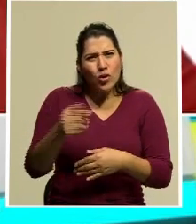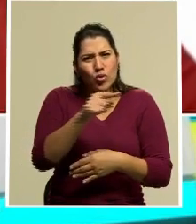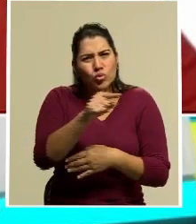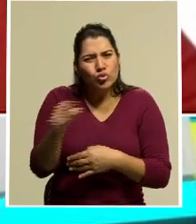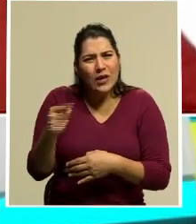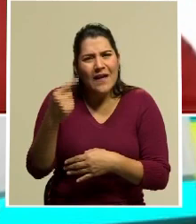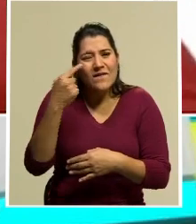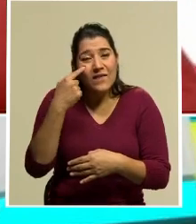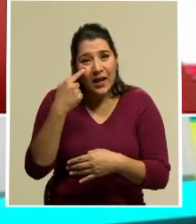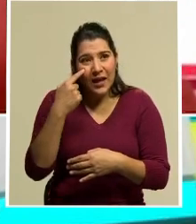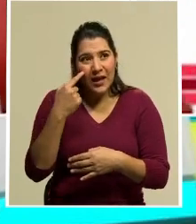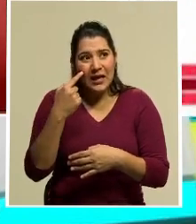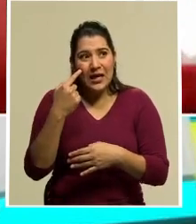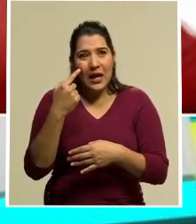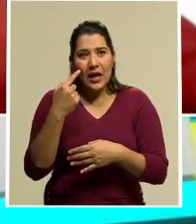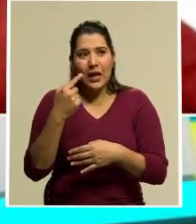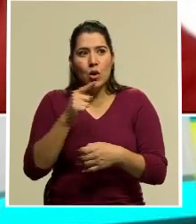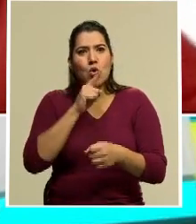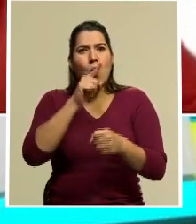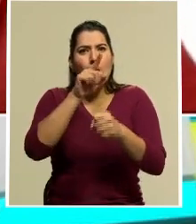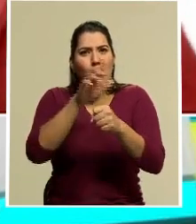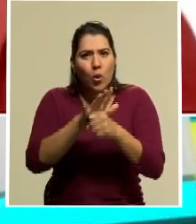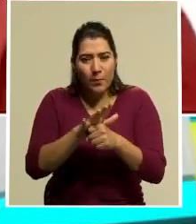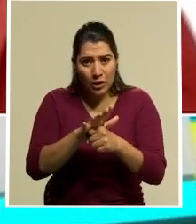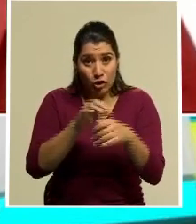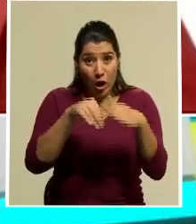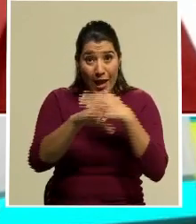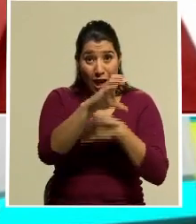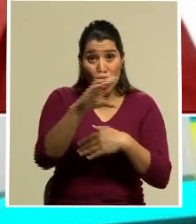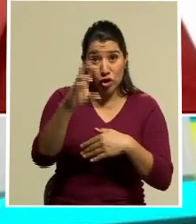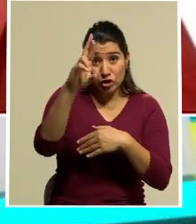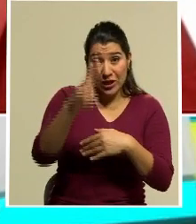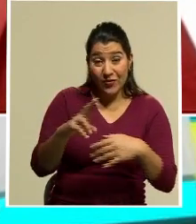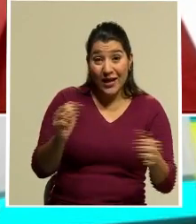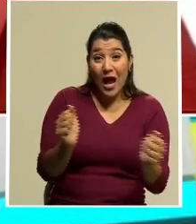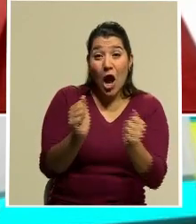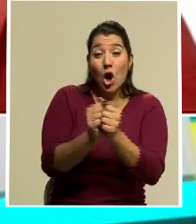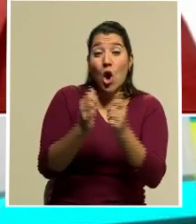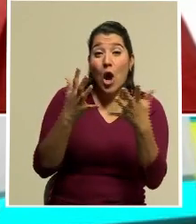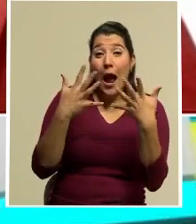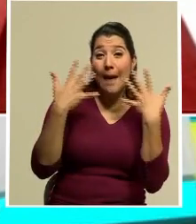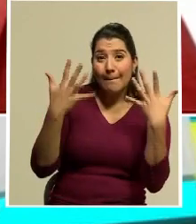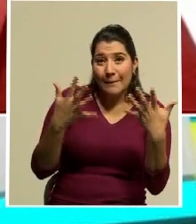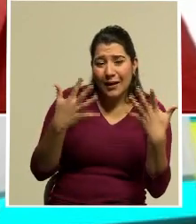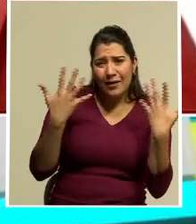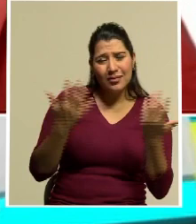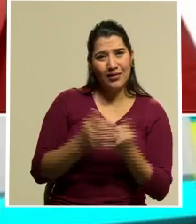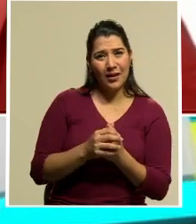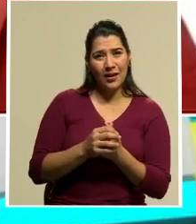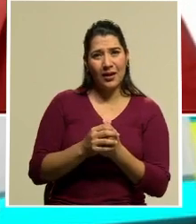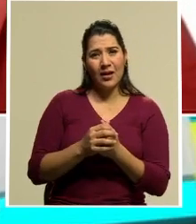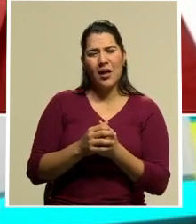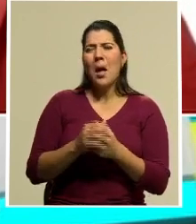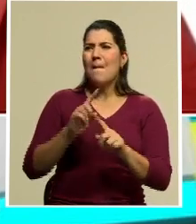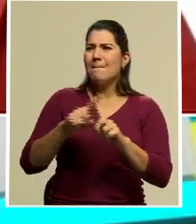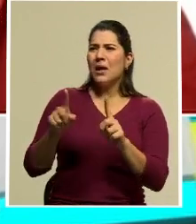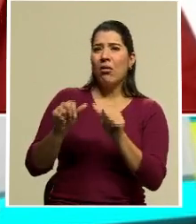con el ambiente, lo que tenemos es un crucitas que tenemos